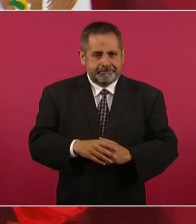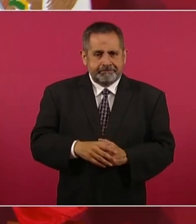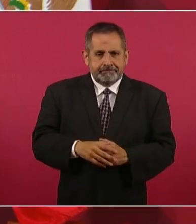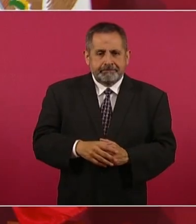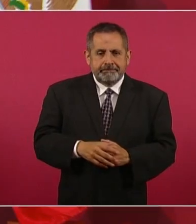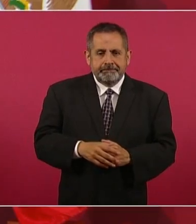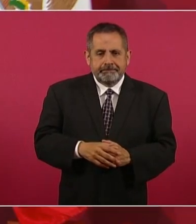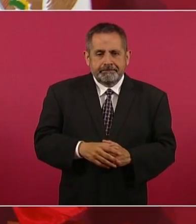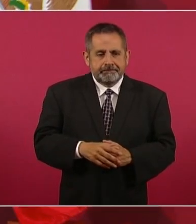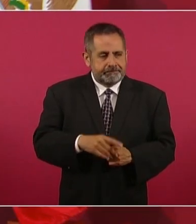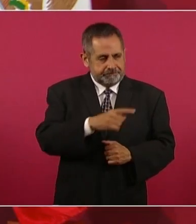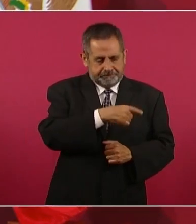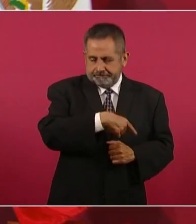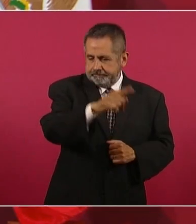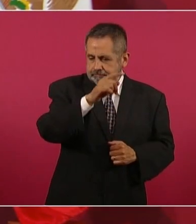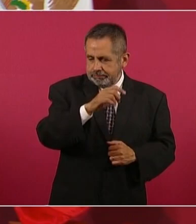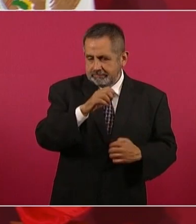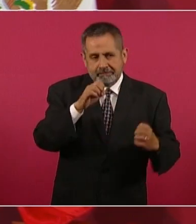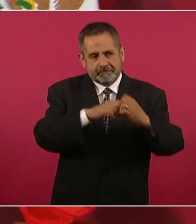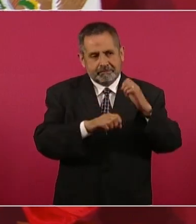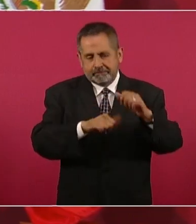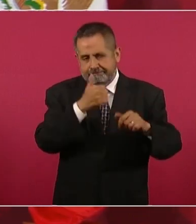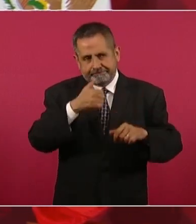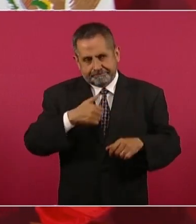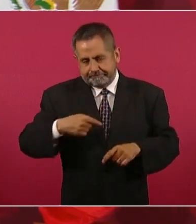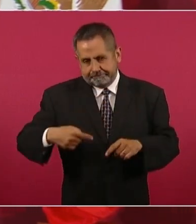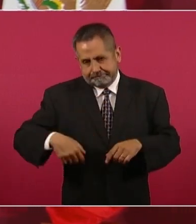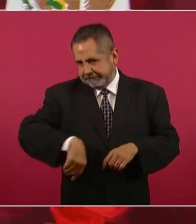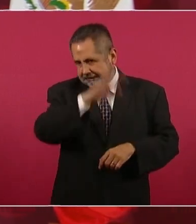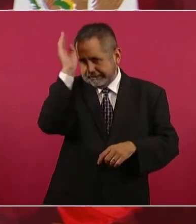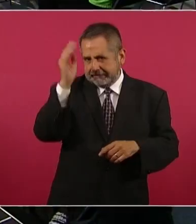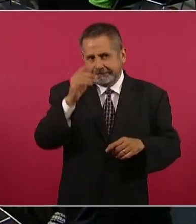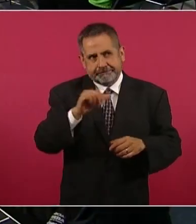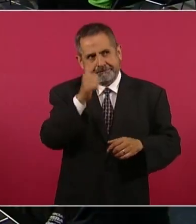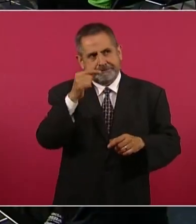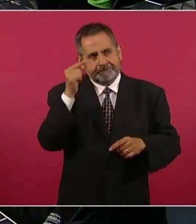que se vayan a engañar más lejos.